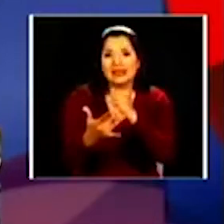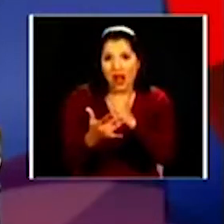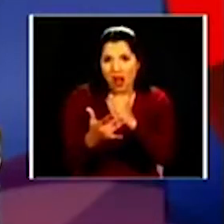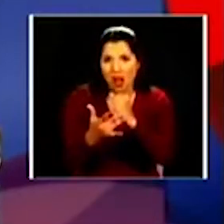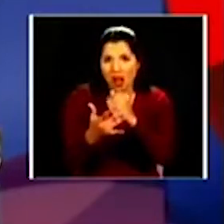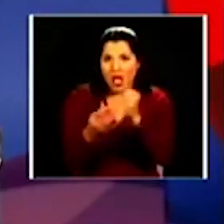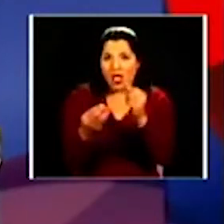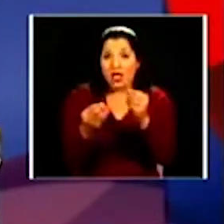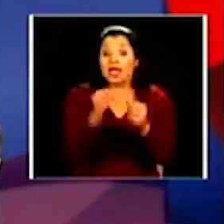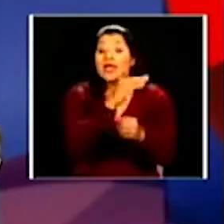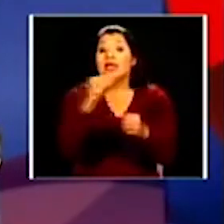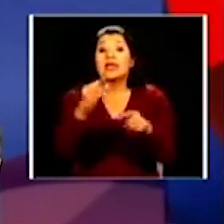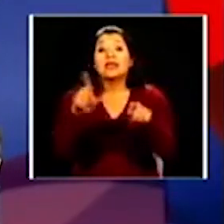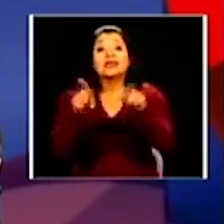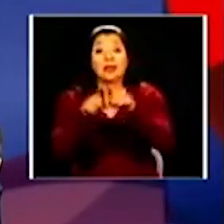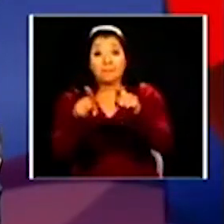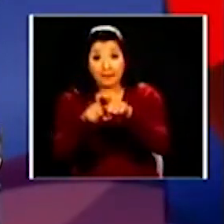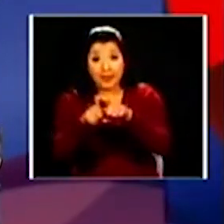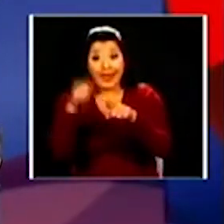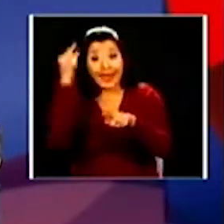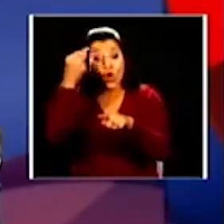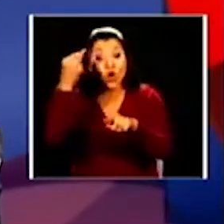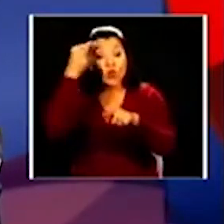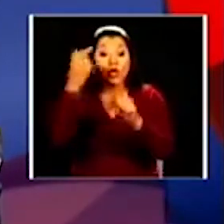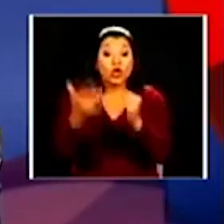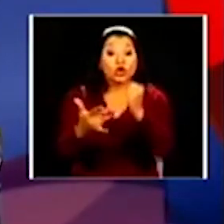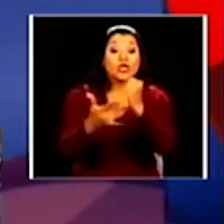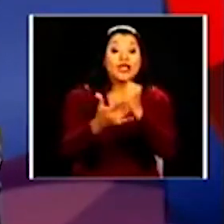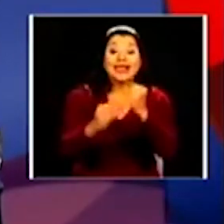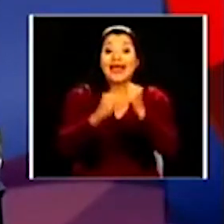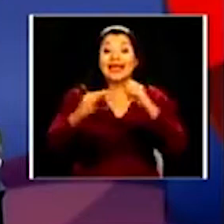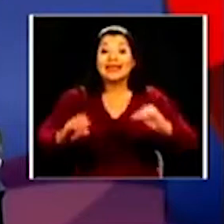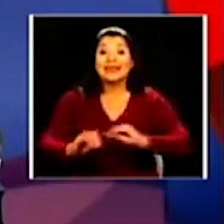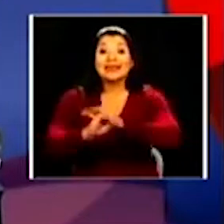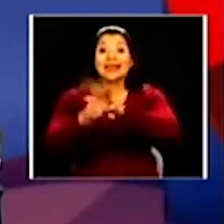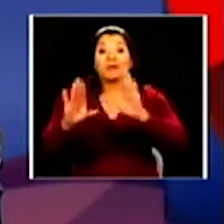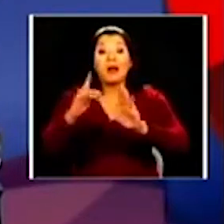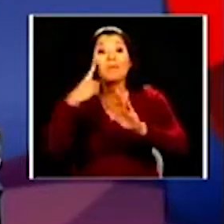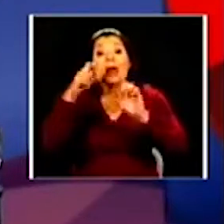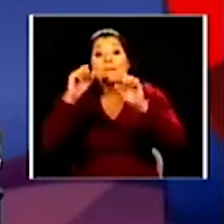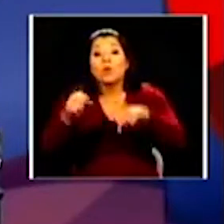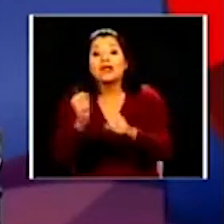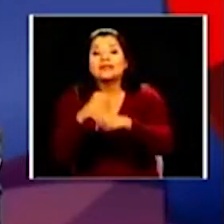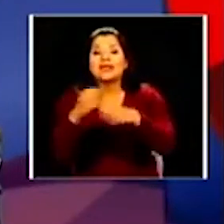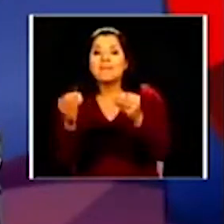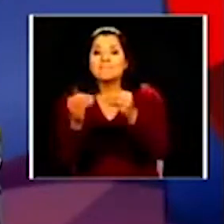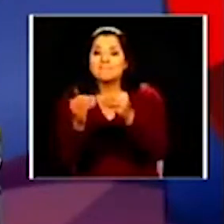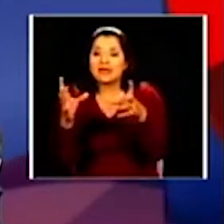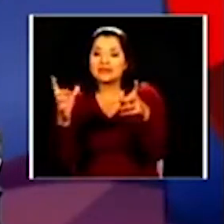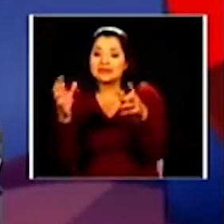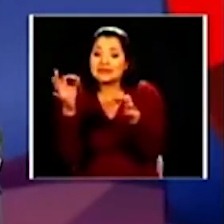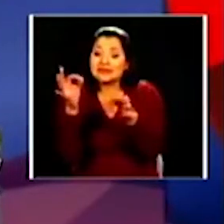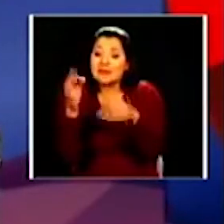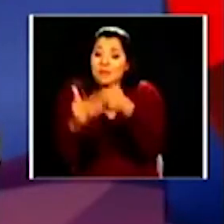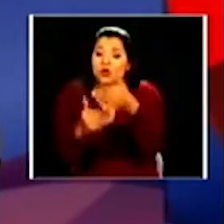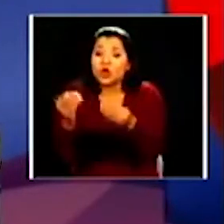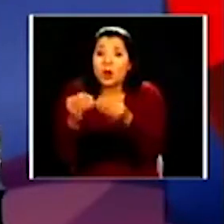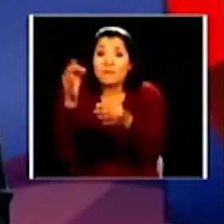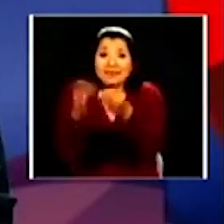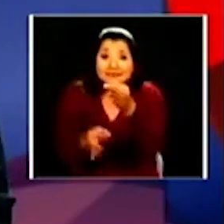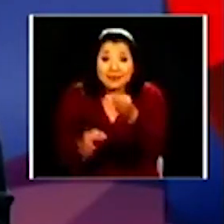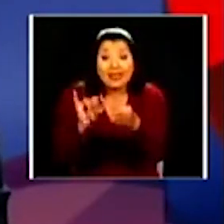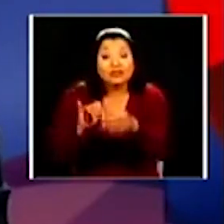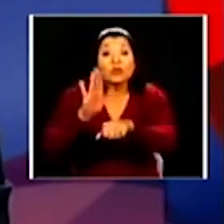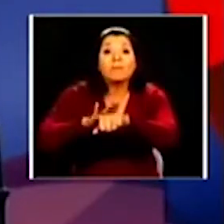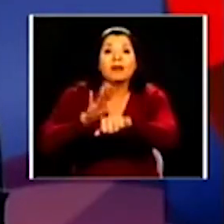los materia de gobierno digital y transparente para poder simplificar. Esas simplificaciones conllevan mejoras en